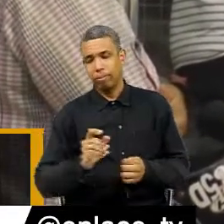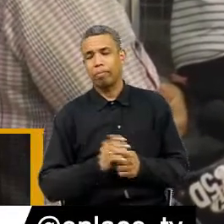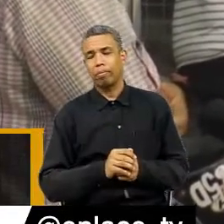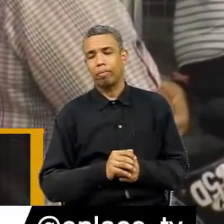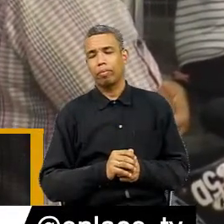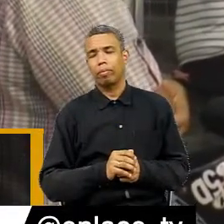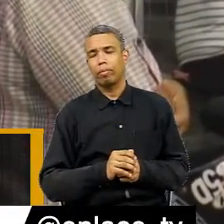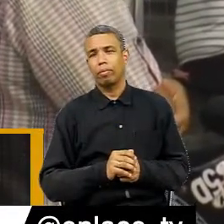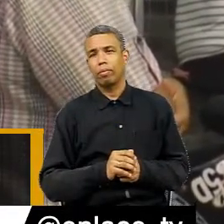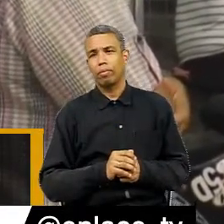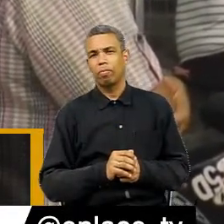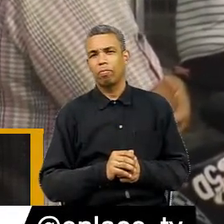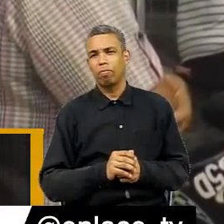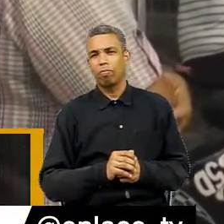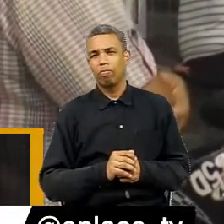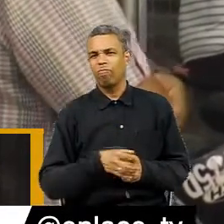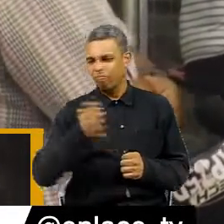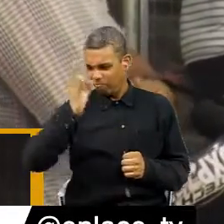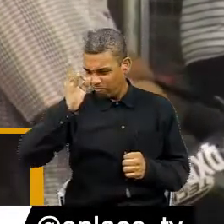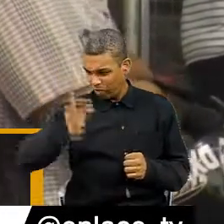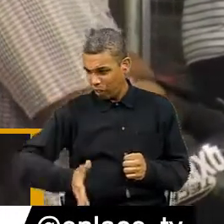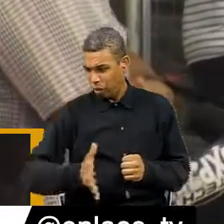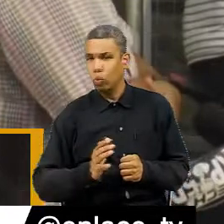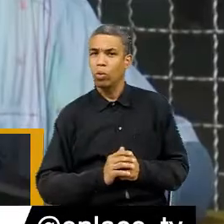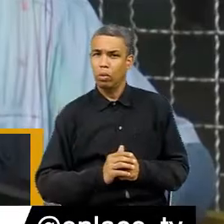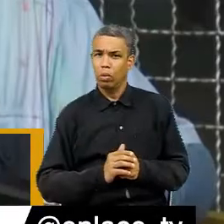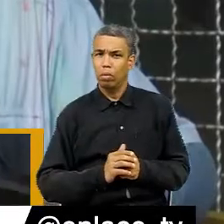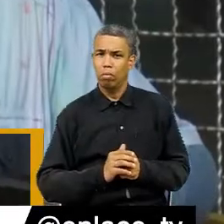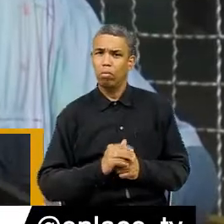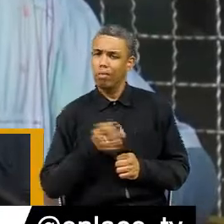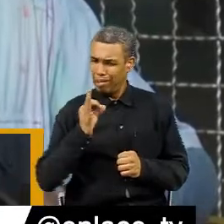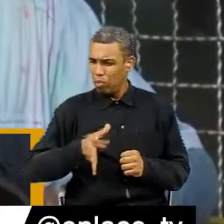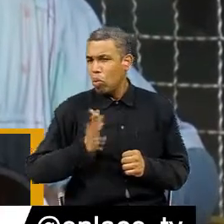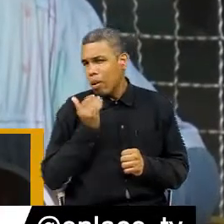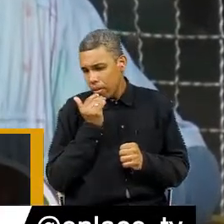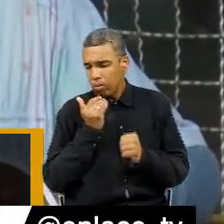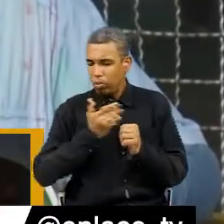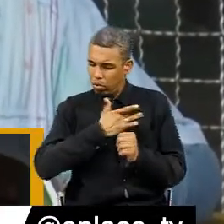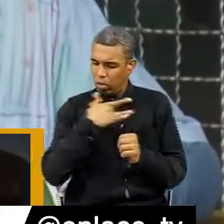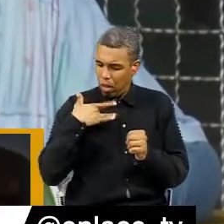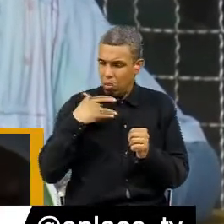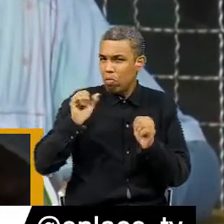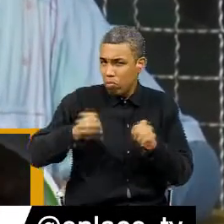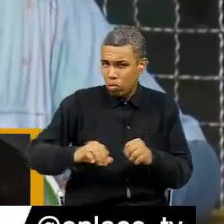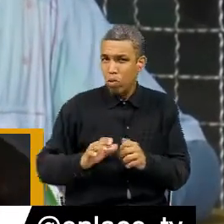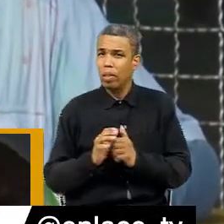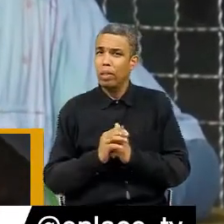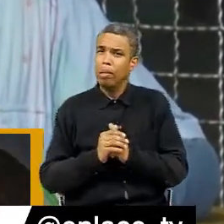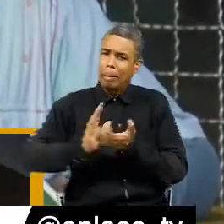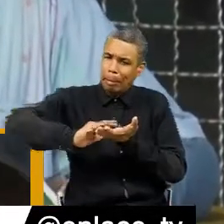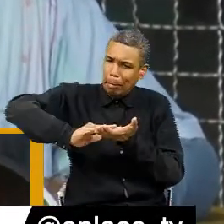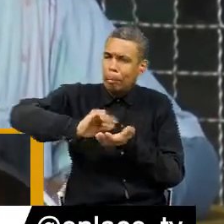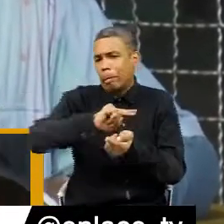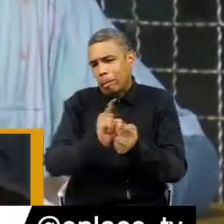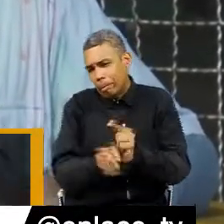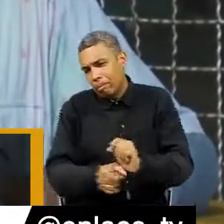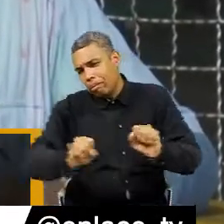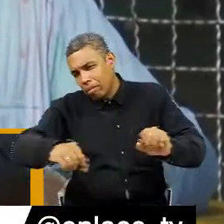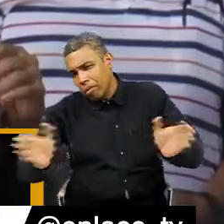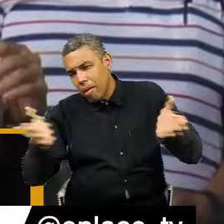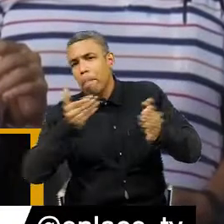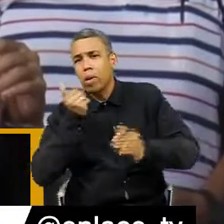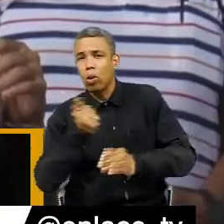estamos completamente seguros que para hacerlo no se necesita modificar el sistema. De la misma manera, el día de ayer fuimos